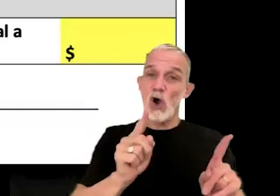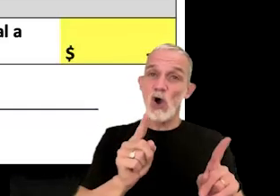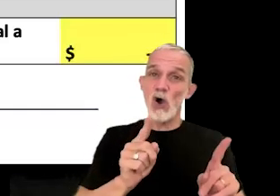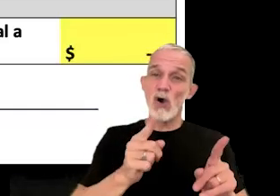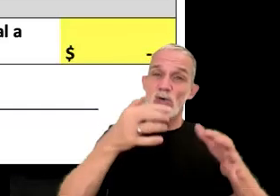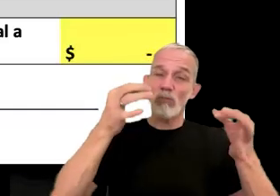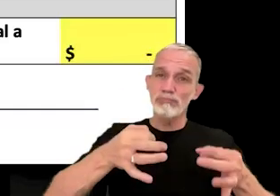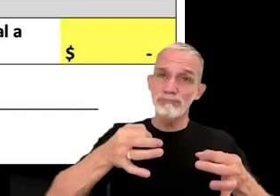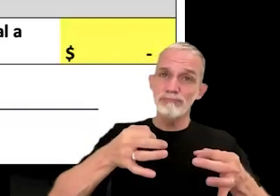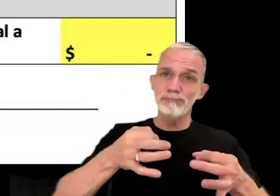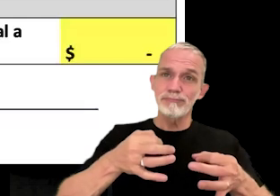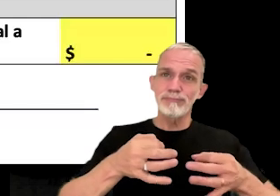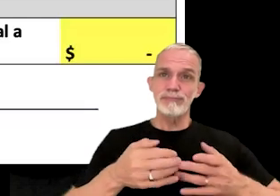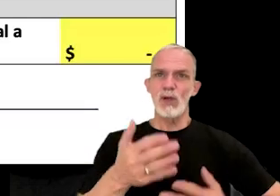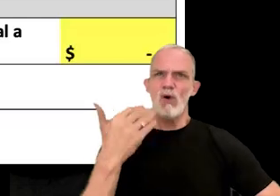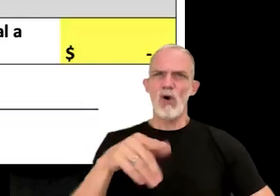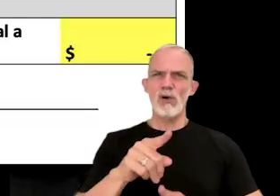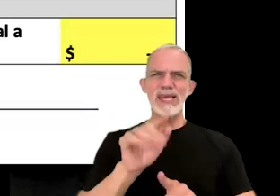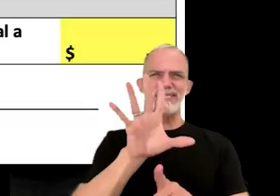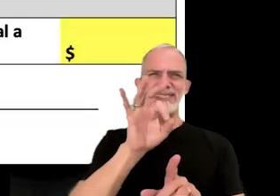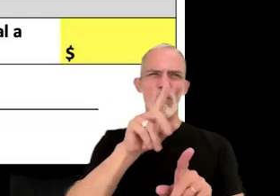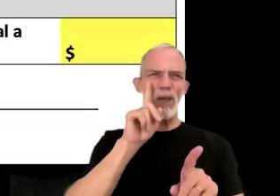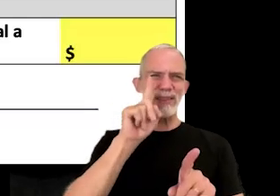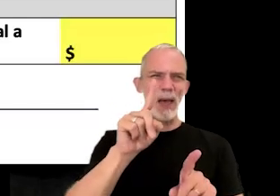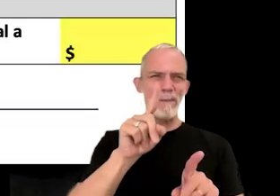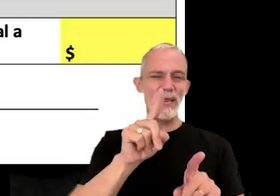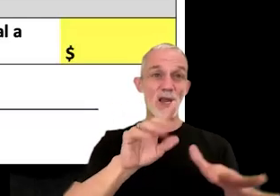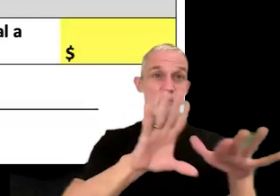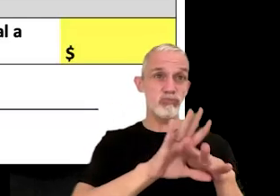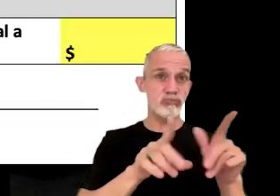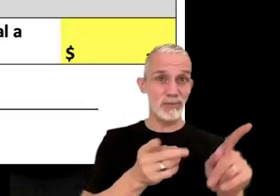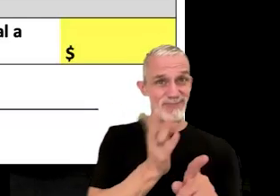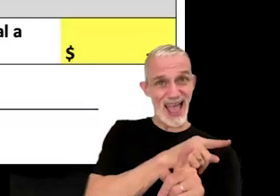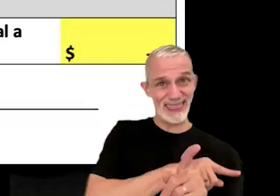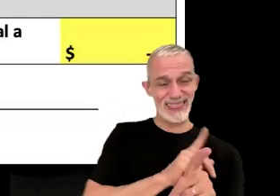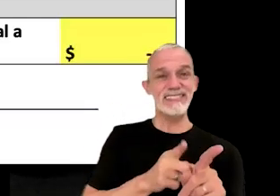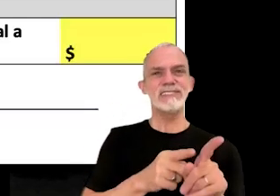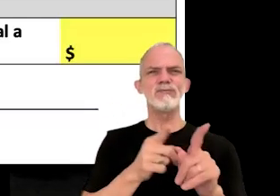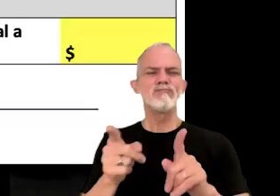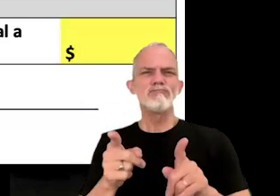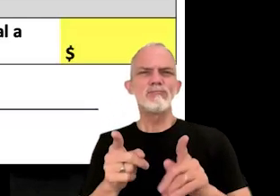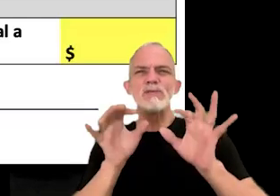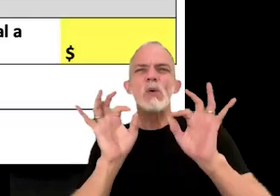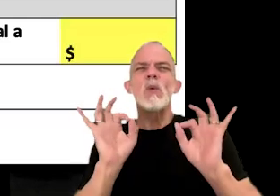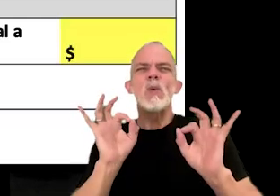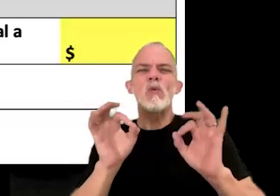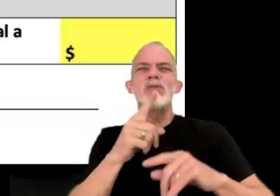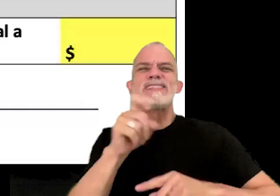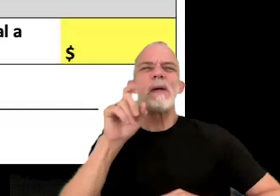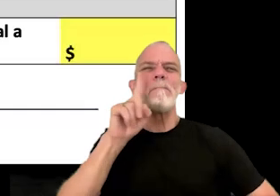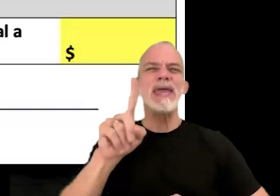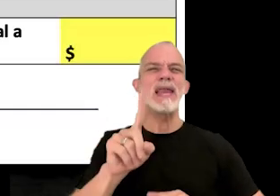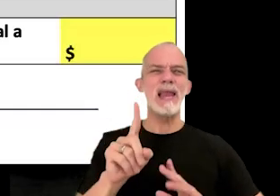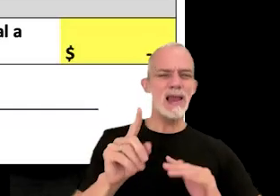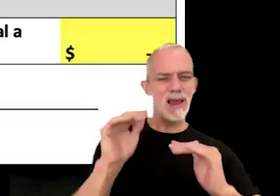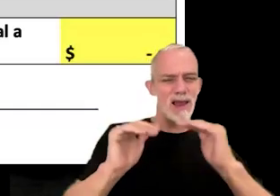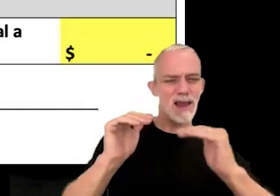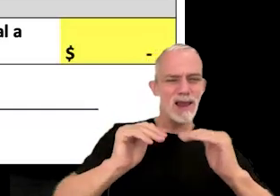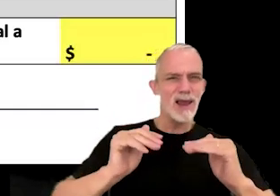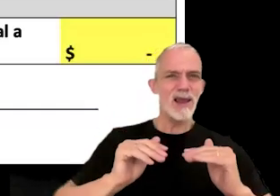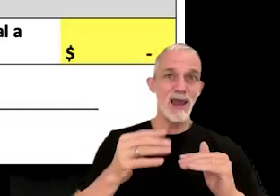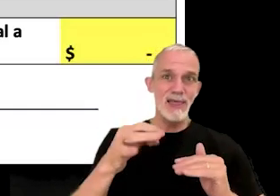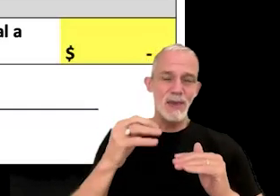totalmente nulas y las de 50.000 pesos hubiesen estado correctas, bueno, llegamos justo a los 100.000 pesos, ¿no? Sabemos que